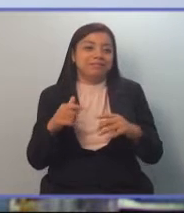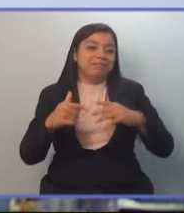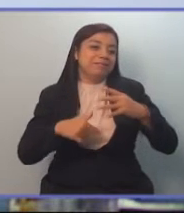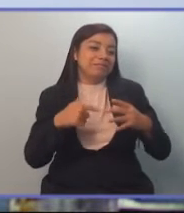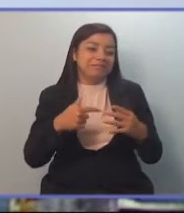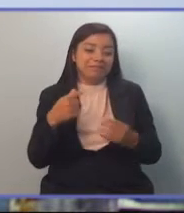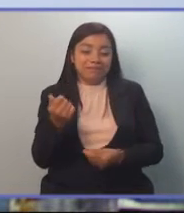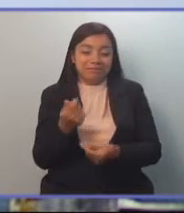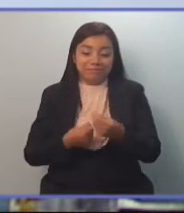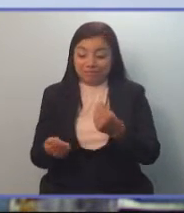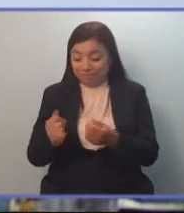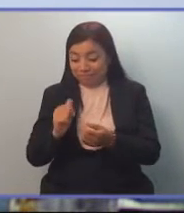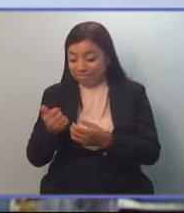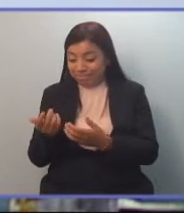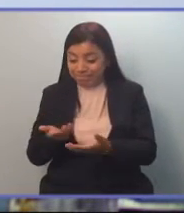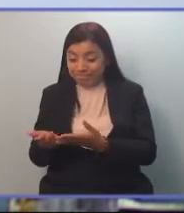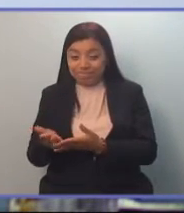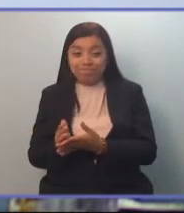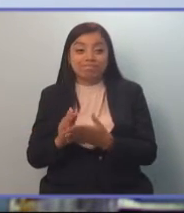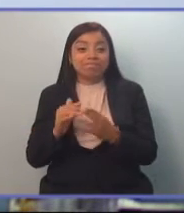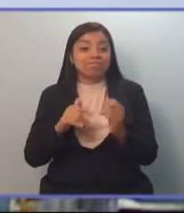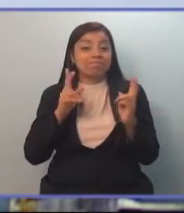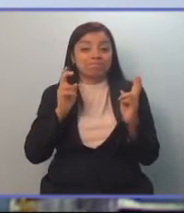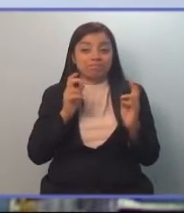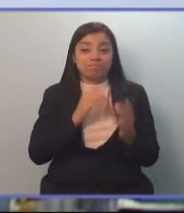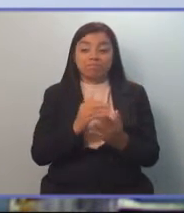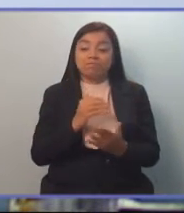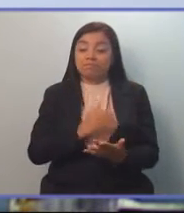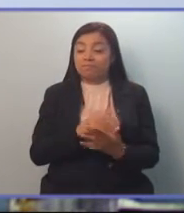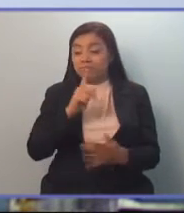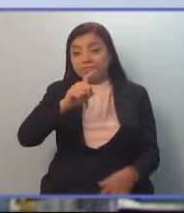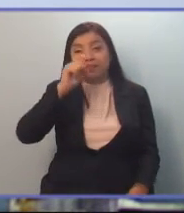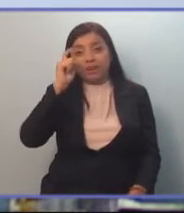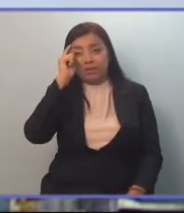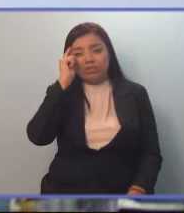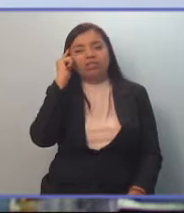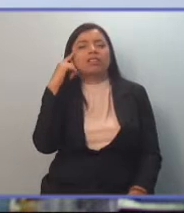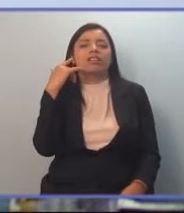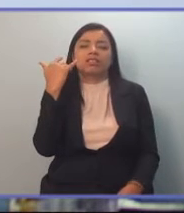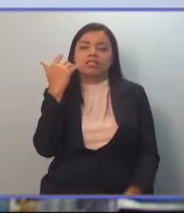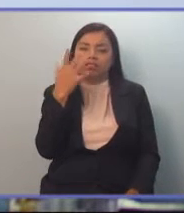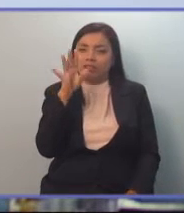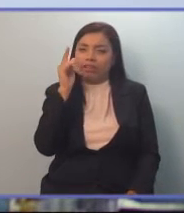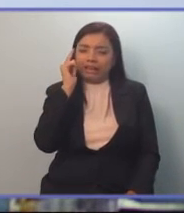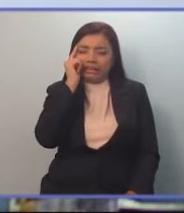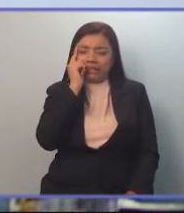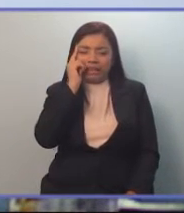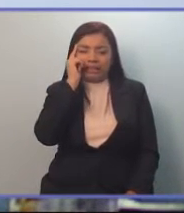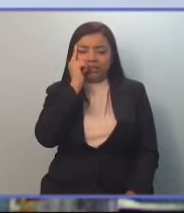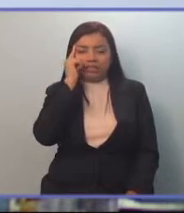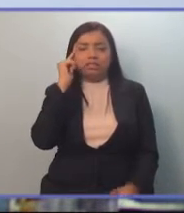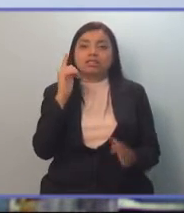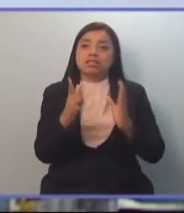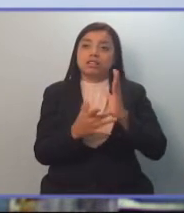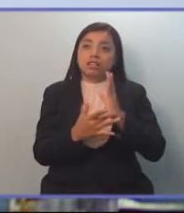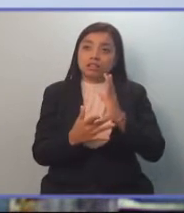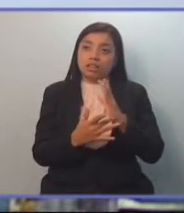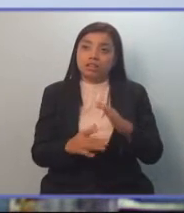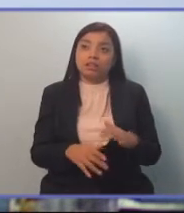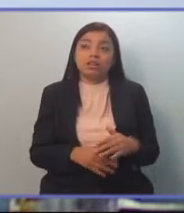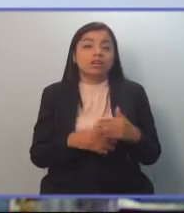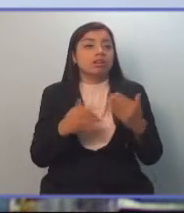venta temporales, y superar el resto por considerar que se ha hecho un análisis exhaustivo técnico en donde